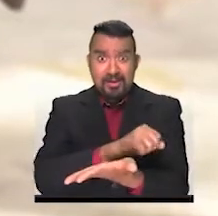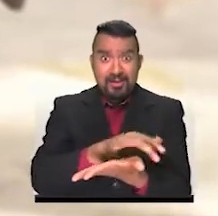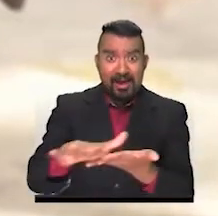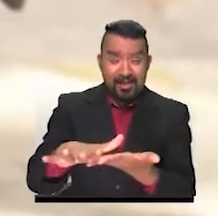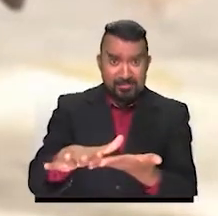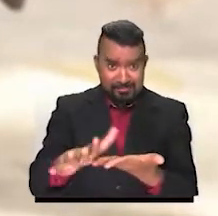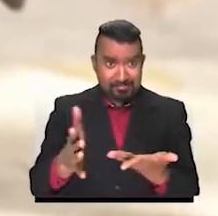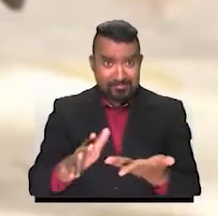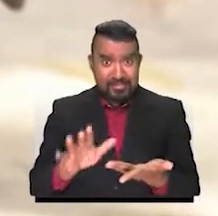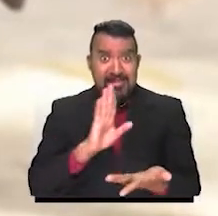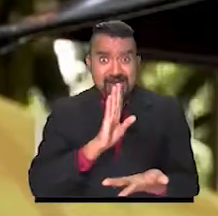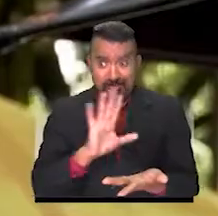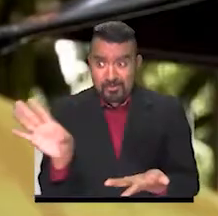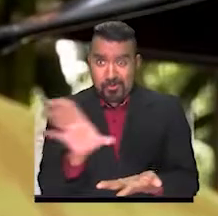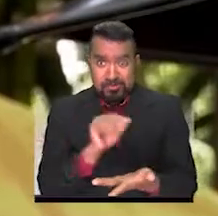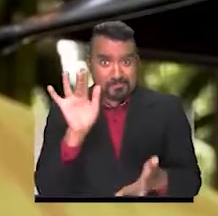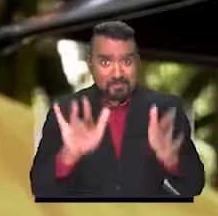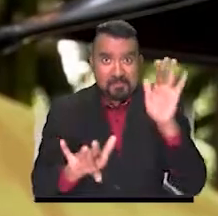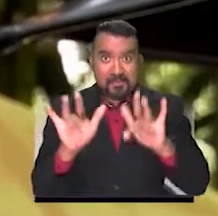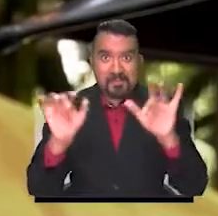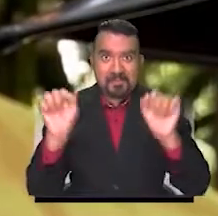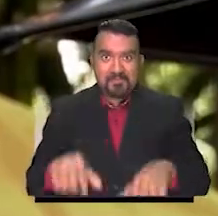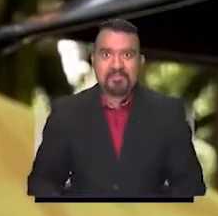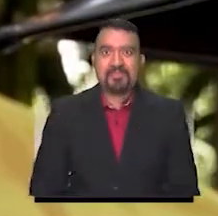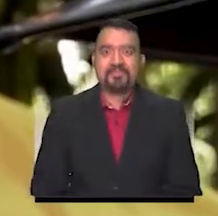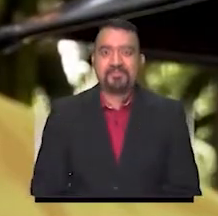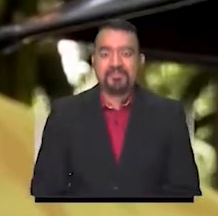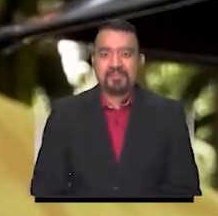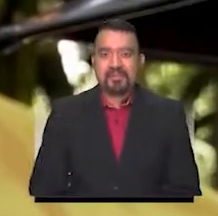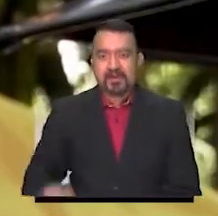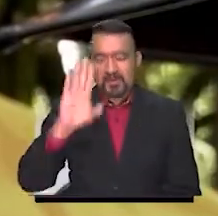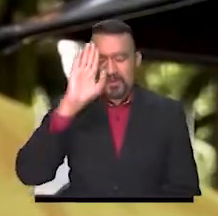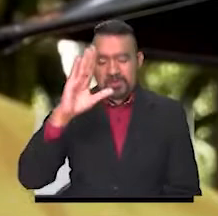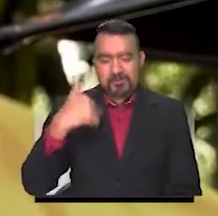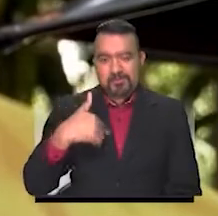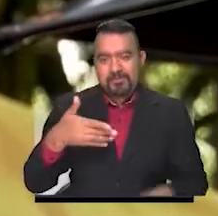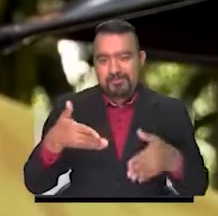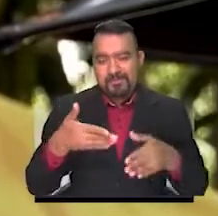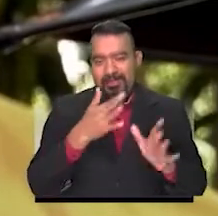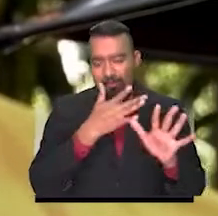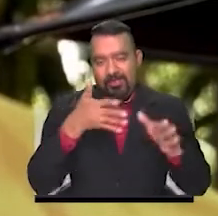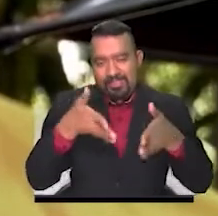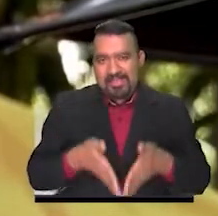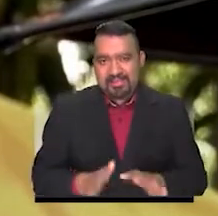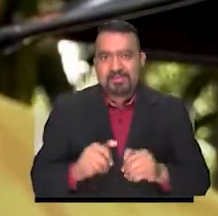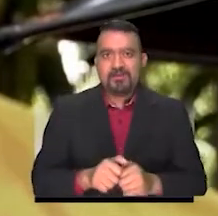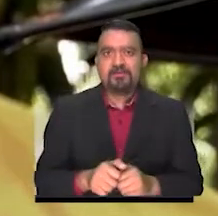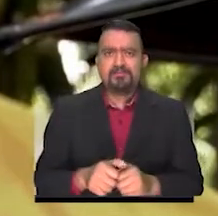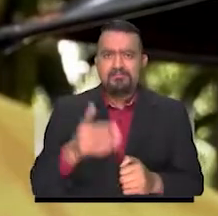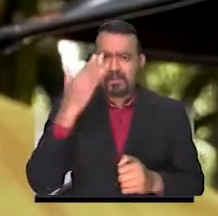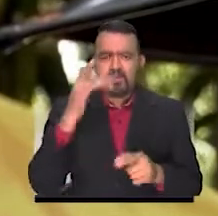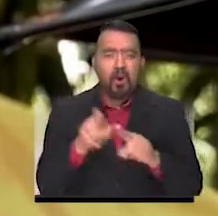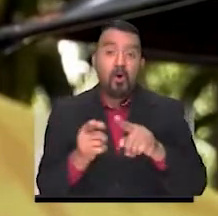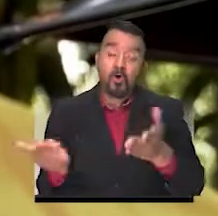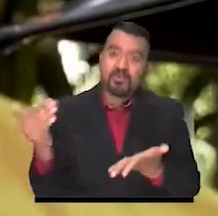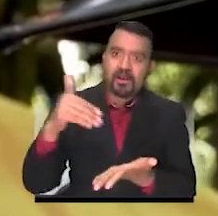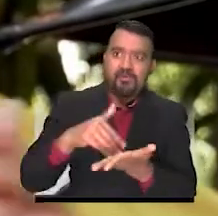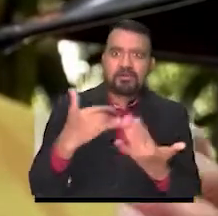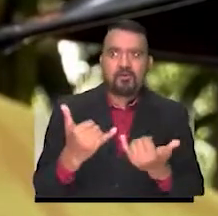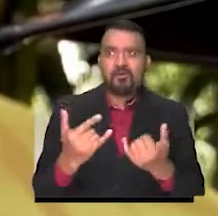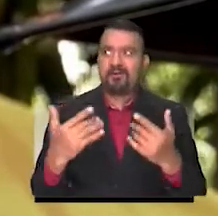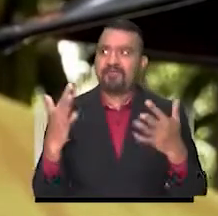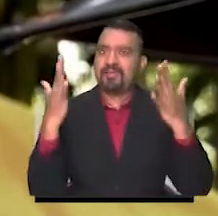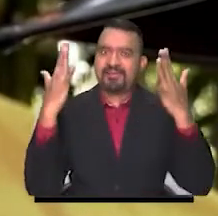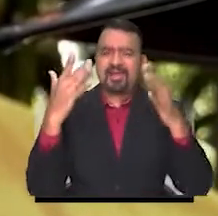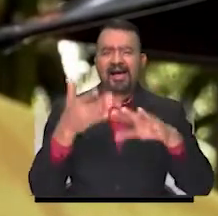disfrutar en todos momentos que está mi nombre estaba red de artistas diseño estamos feliz de corbana si está a itagüí estamos muy desmoralizados por